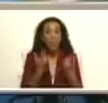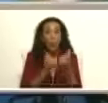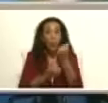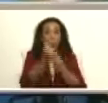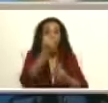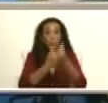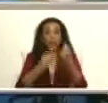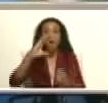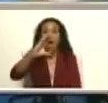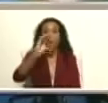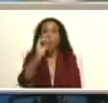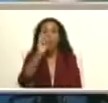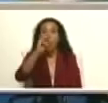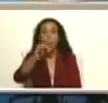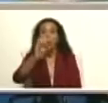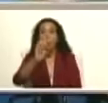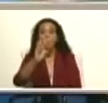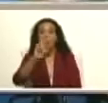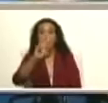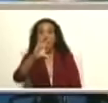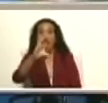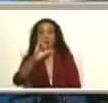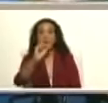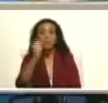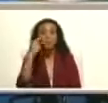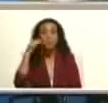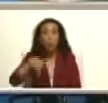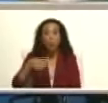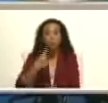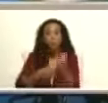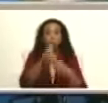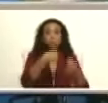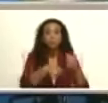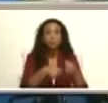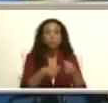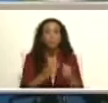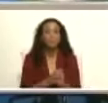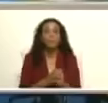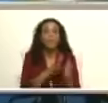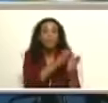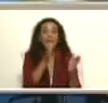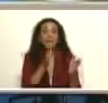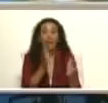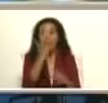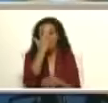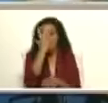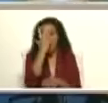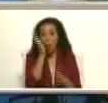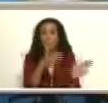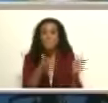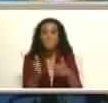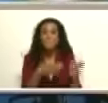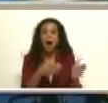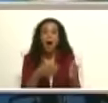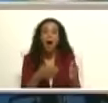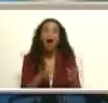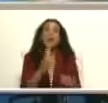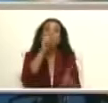comercial también ha mostrado signos de recuperación desde el segundo trimestre del